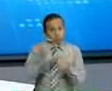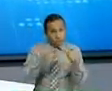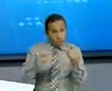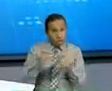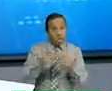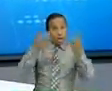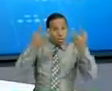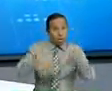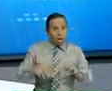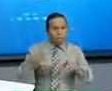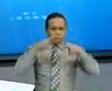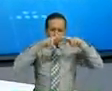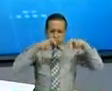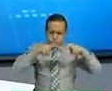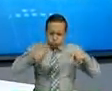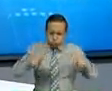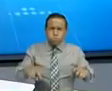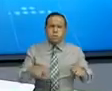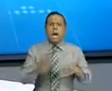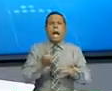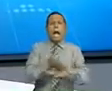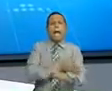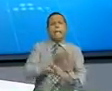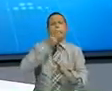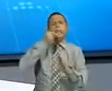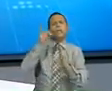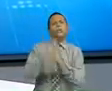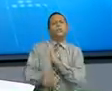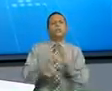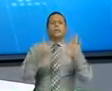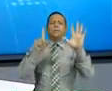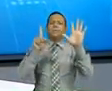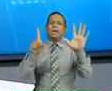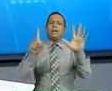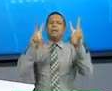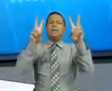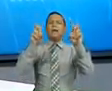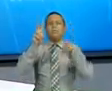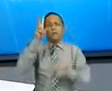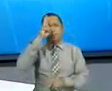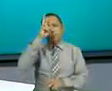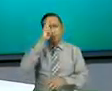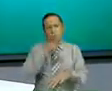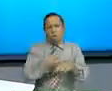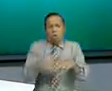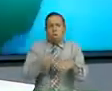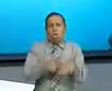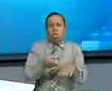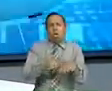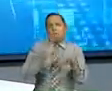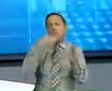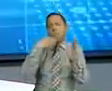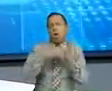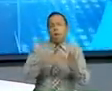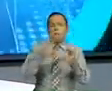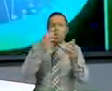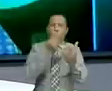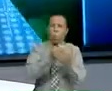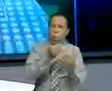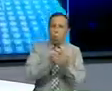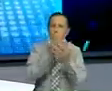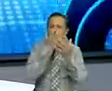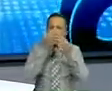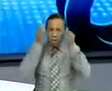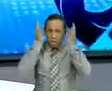6 delitos de corrupción denunciados durante la emergencia sanitaria, como compra de mascarillas, fundas para cadáveres o pruebas de